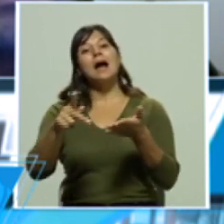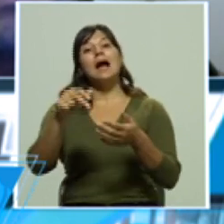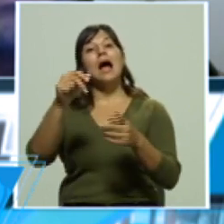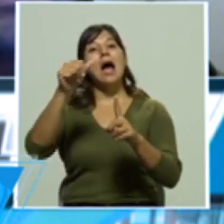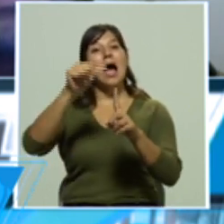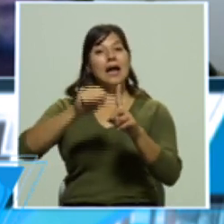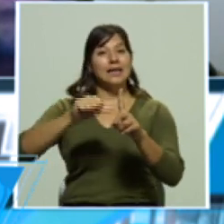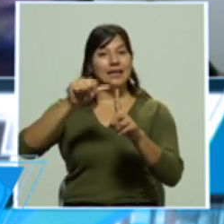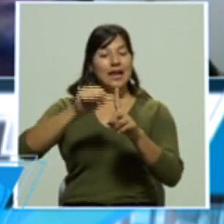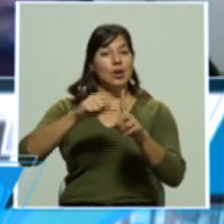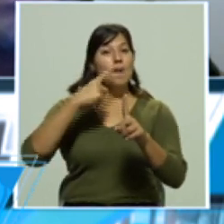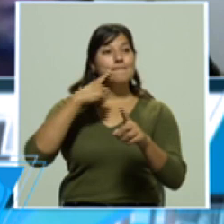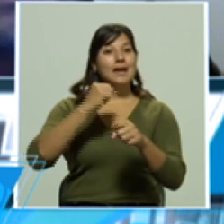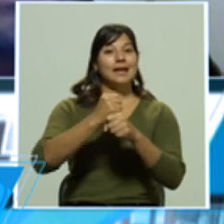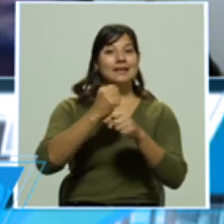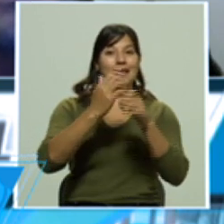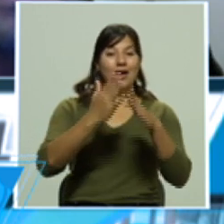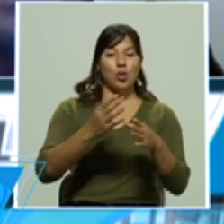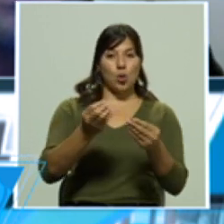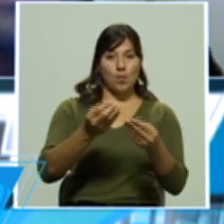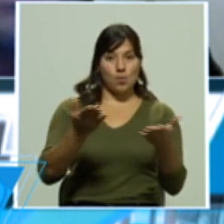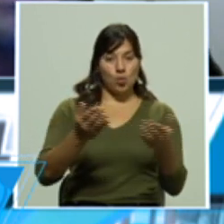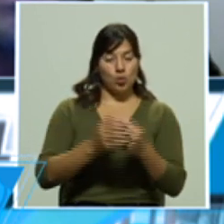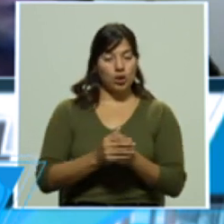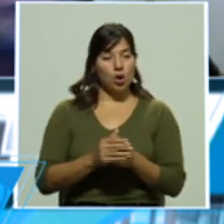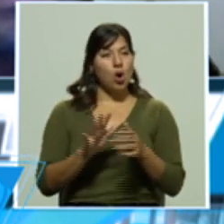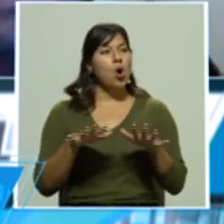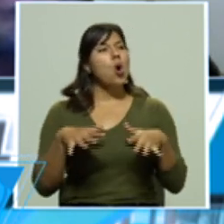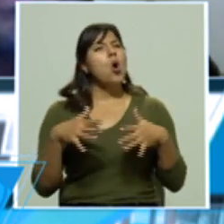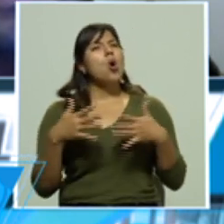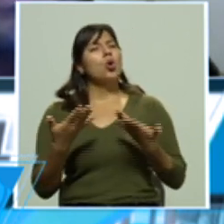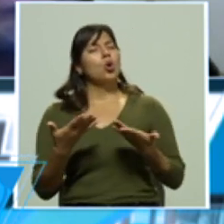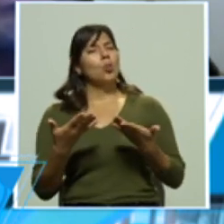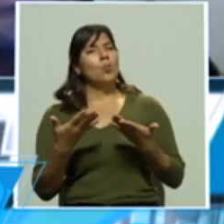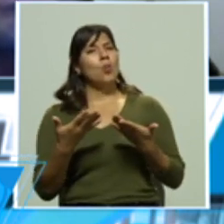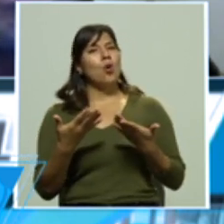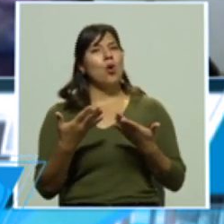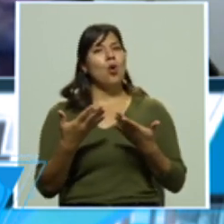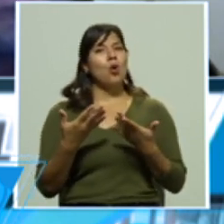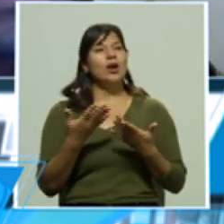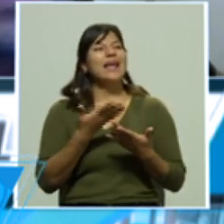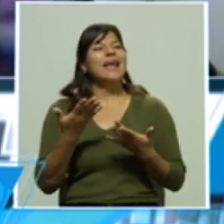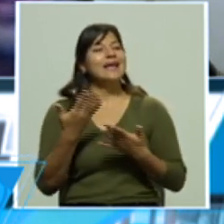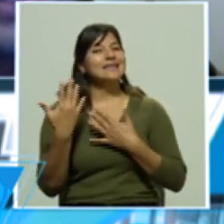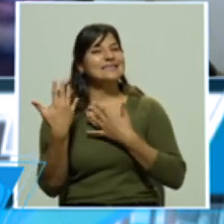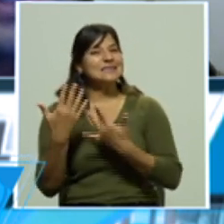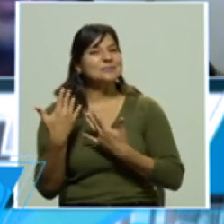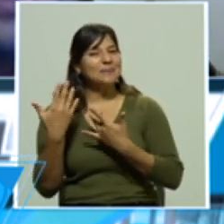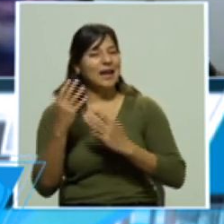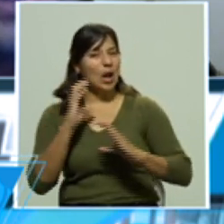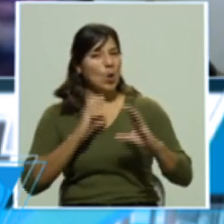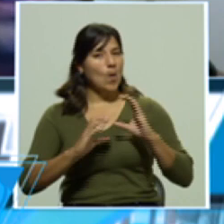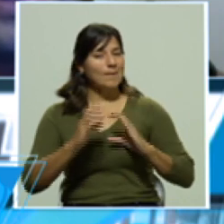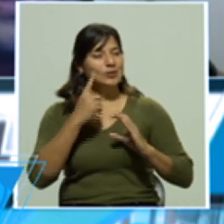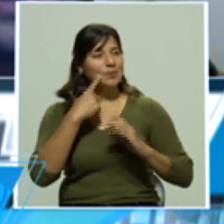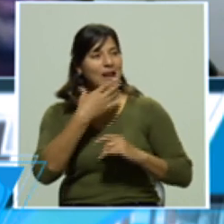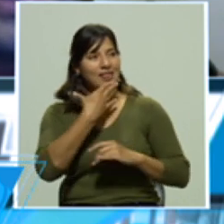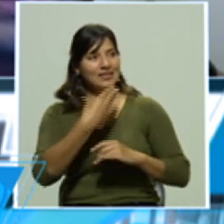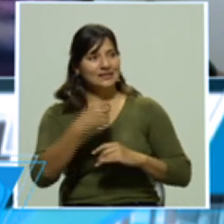del sector público. ¿Cómo están las expectativas del comercio para diciembre de este año?